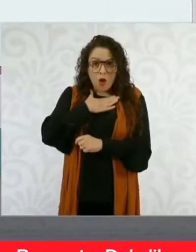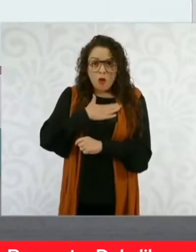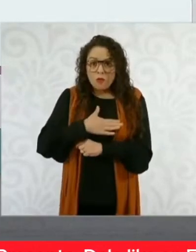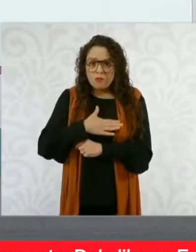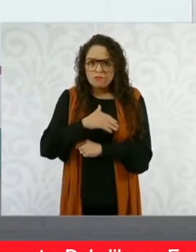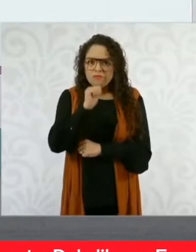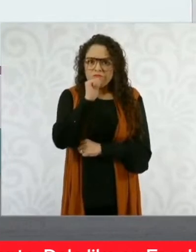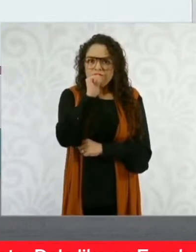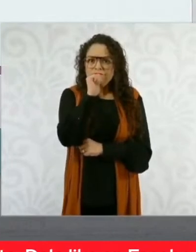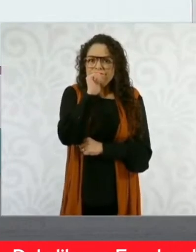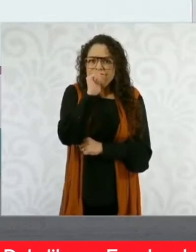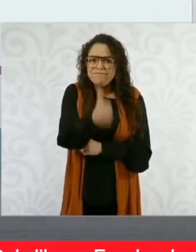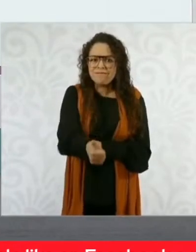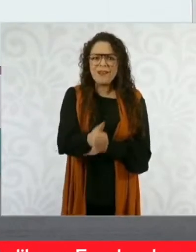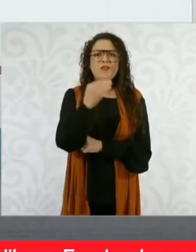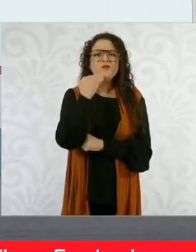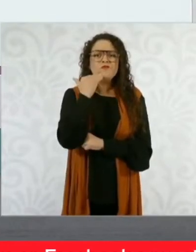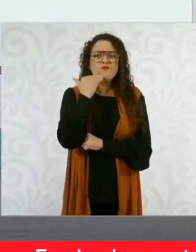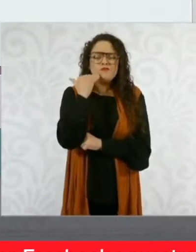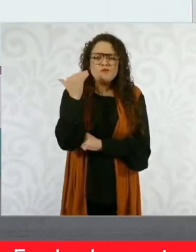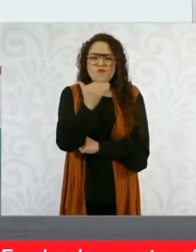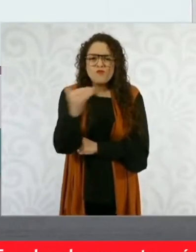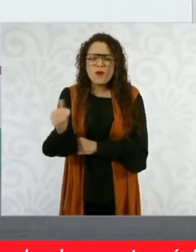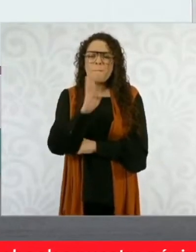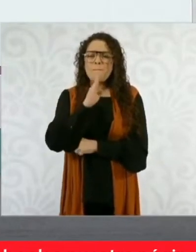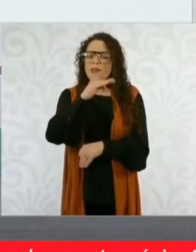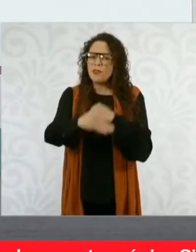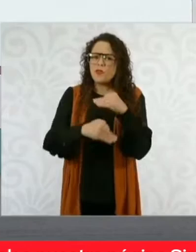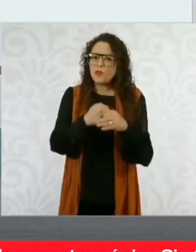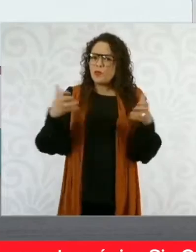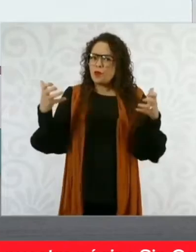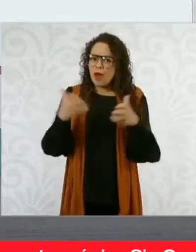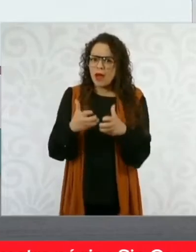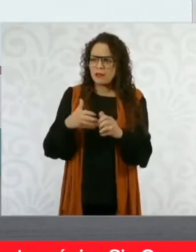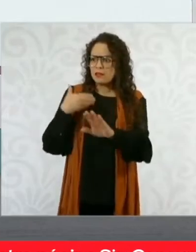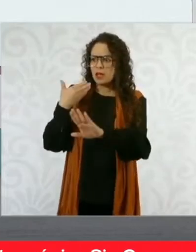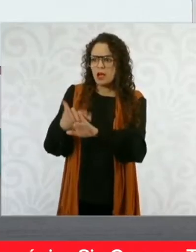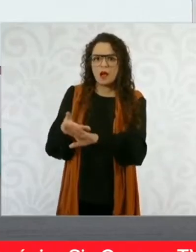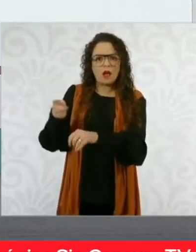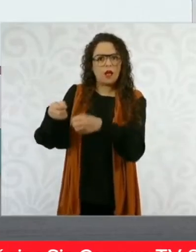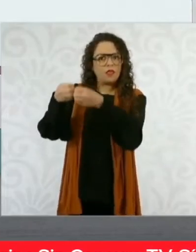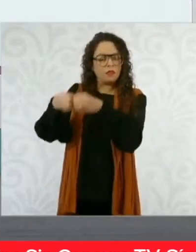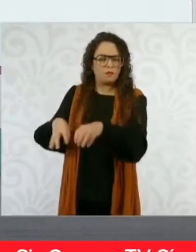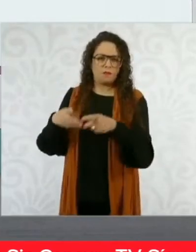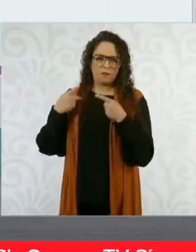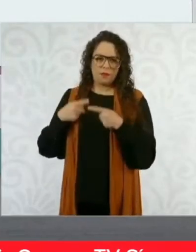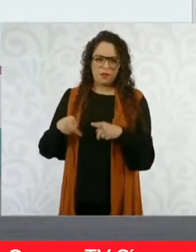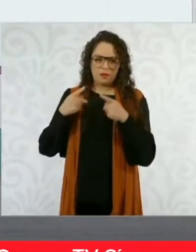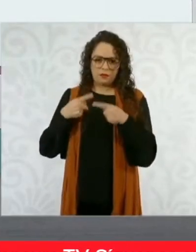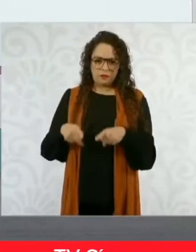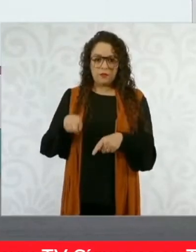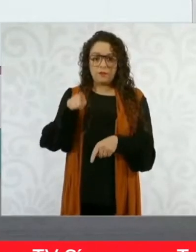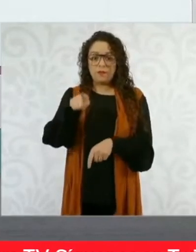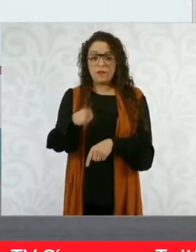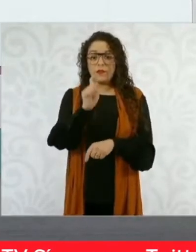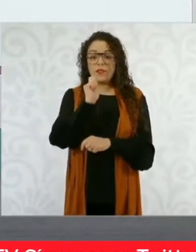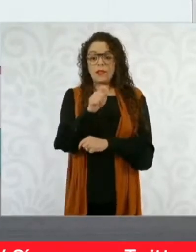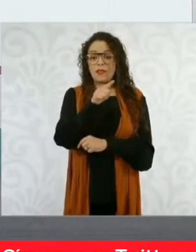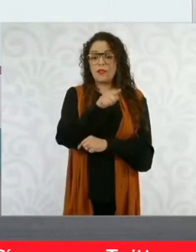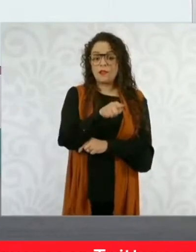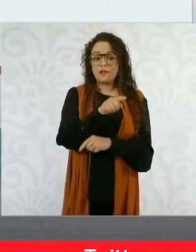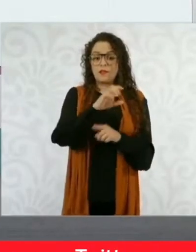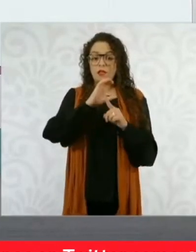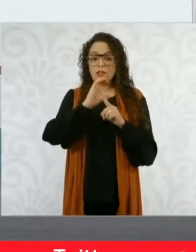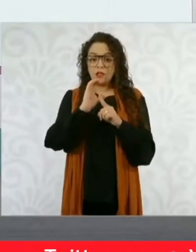irregularidades. Lo anterior, de nueva cuenta, sin que la Comisión de Vigilancia o el Comité de